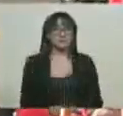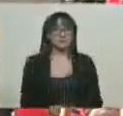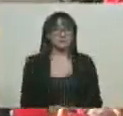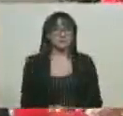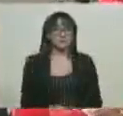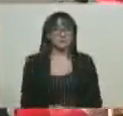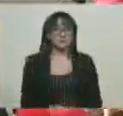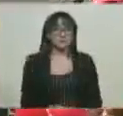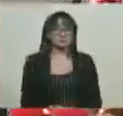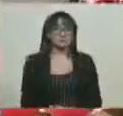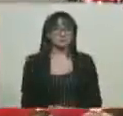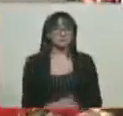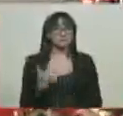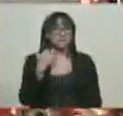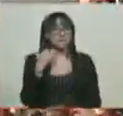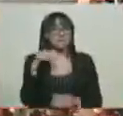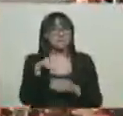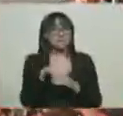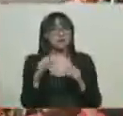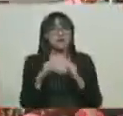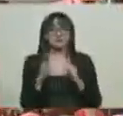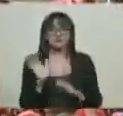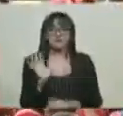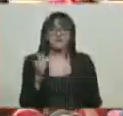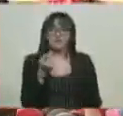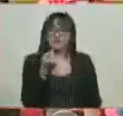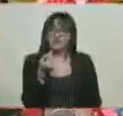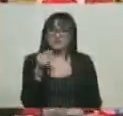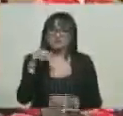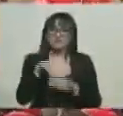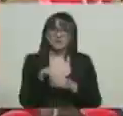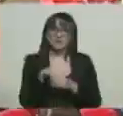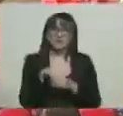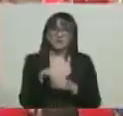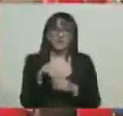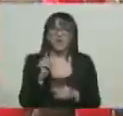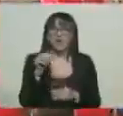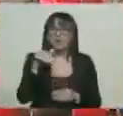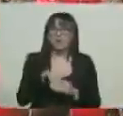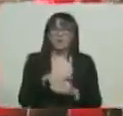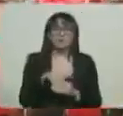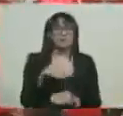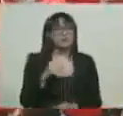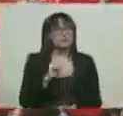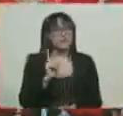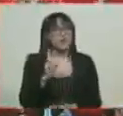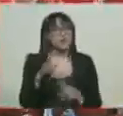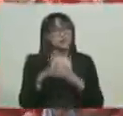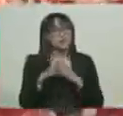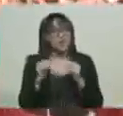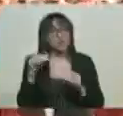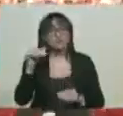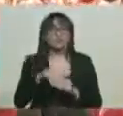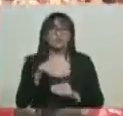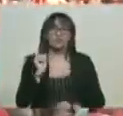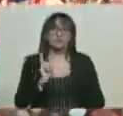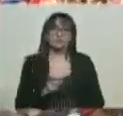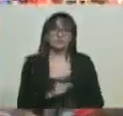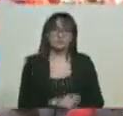Que nadie se quede en su casa, que nadie se quede sin votar. Vamos todos a votar.